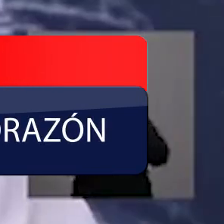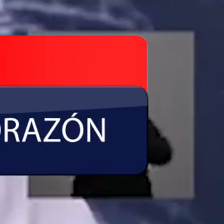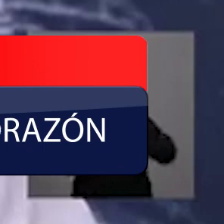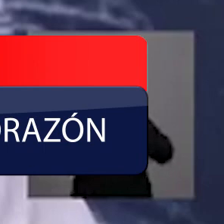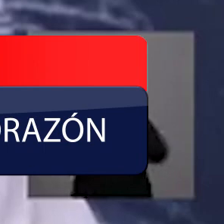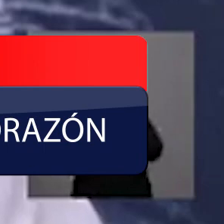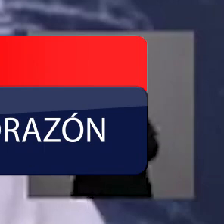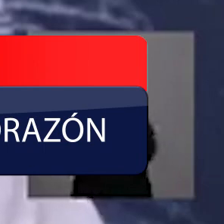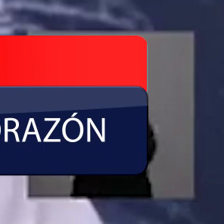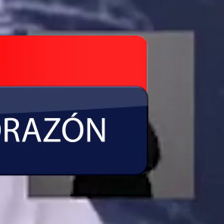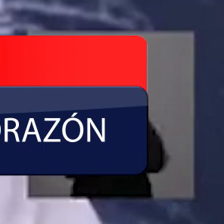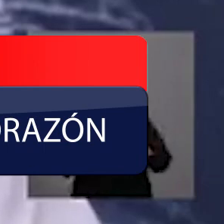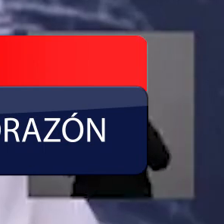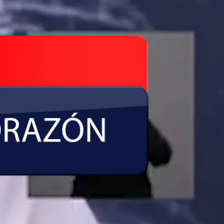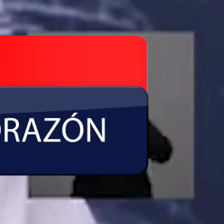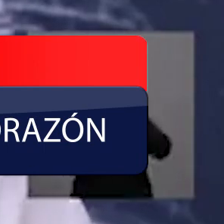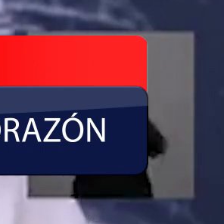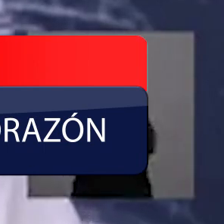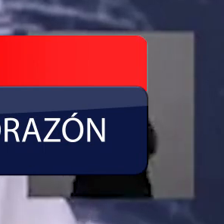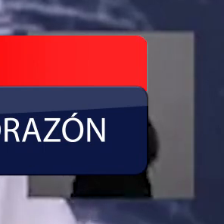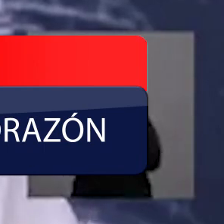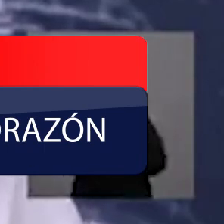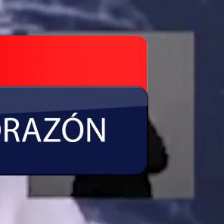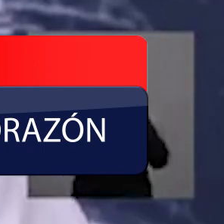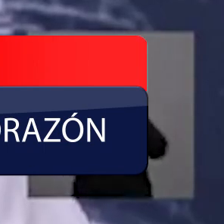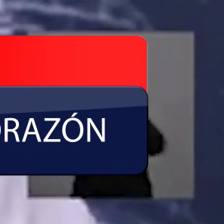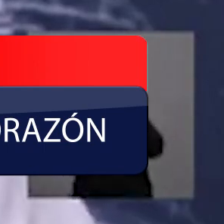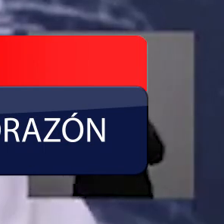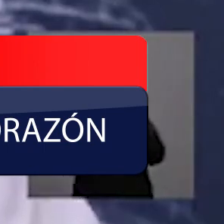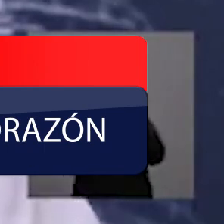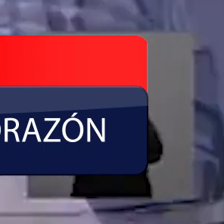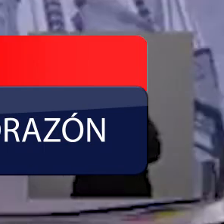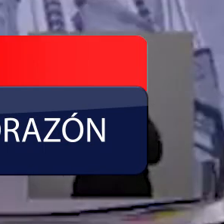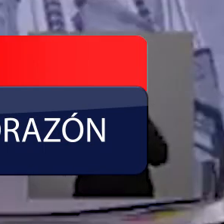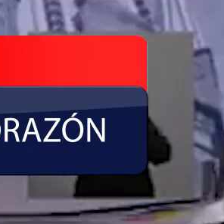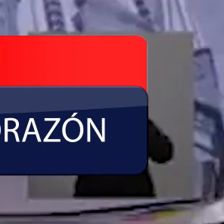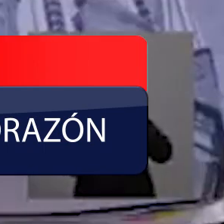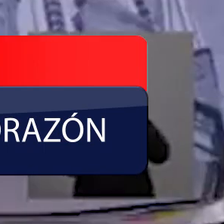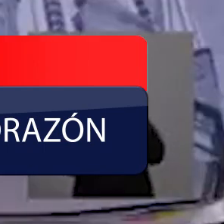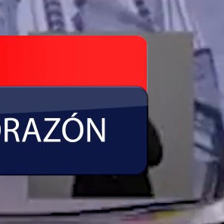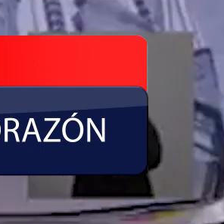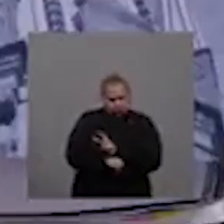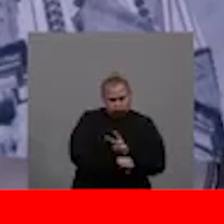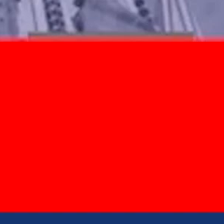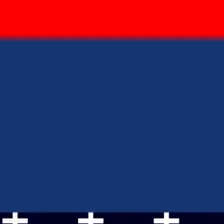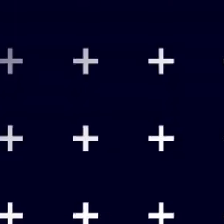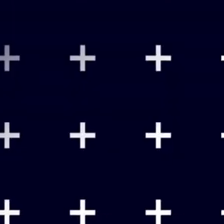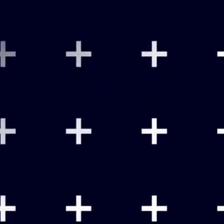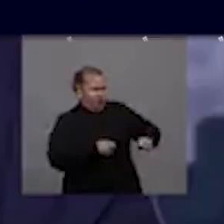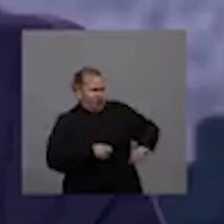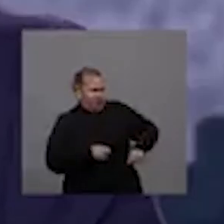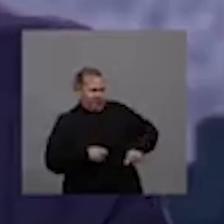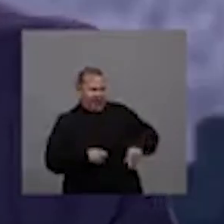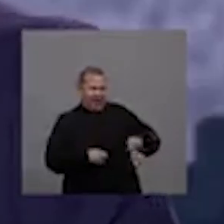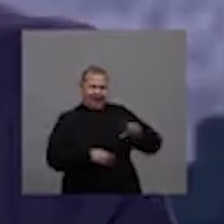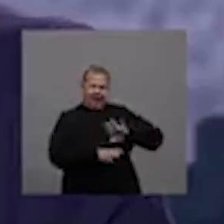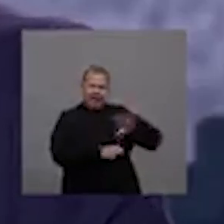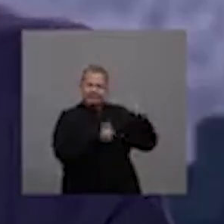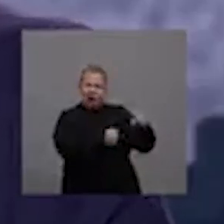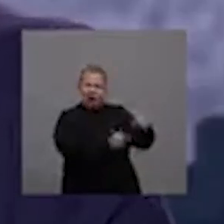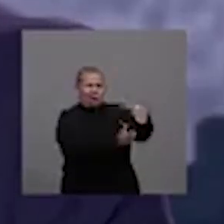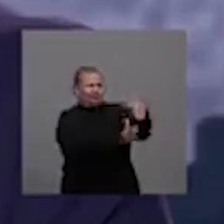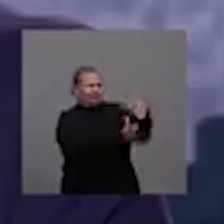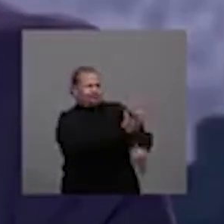mediante programas de atención, diagnóstico y monitoreo en los planteles educativos. El candidato de